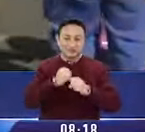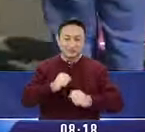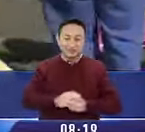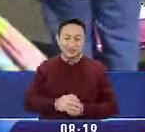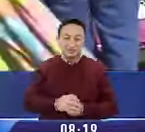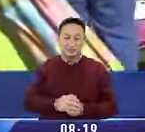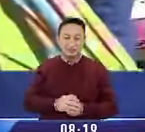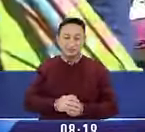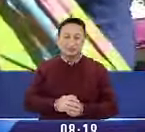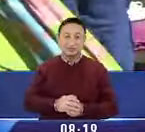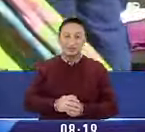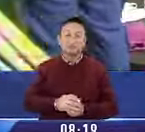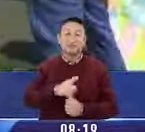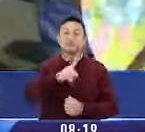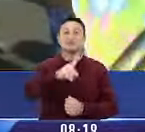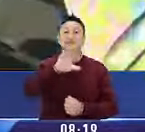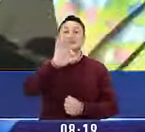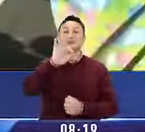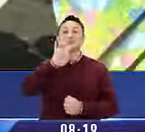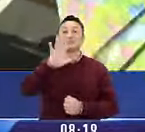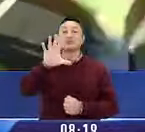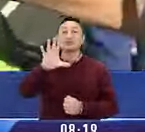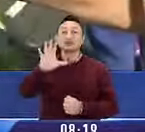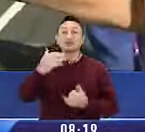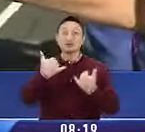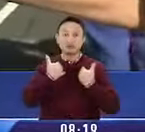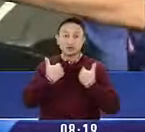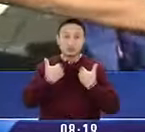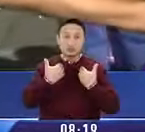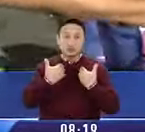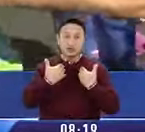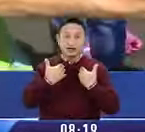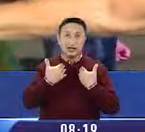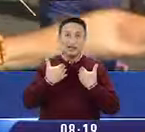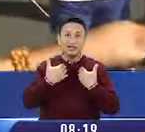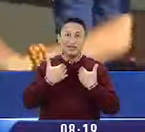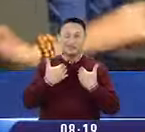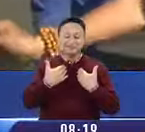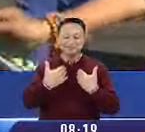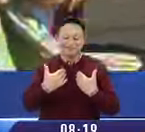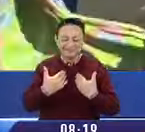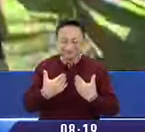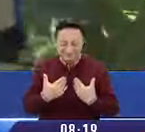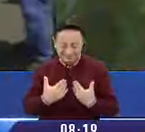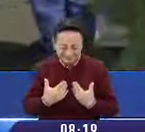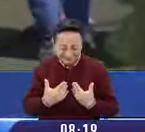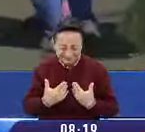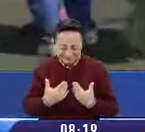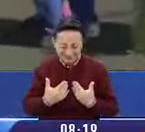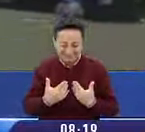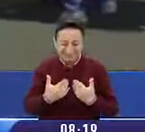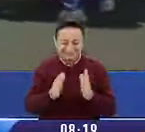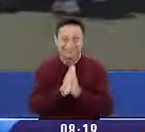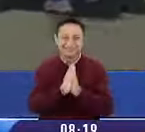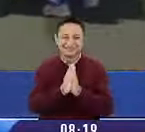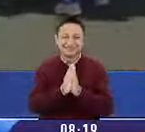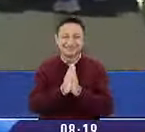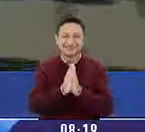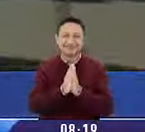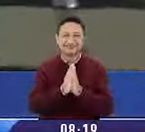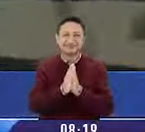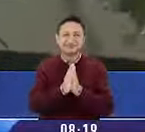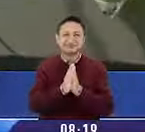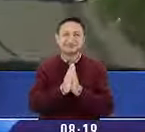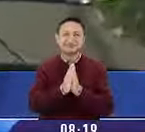de los años 45 y aquí... No sé. Mira, ahí está, de los años 45 ahí. Nos sentimos